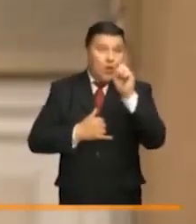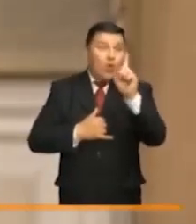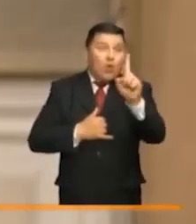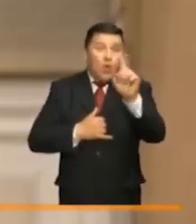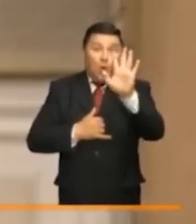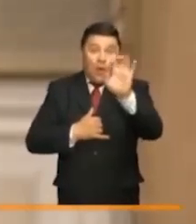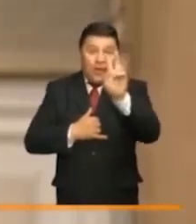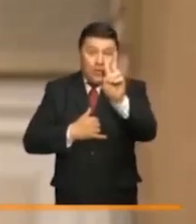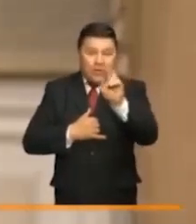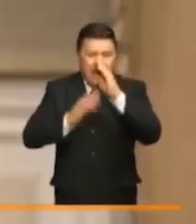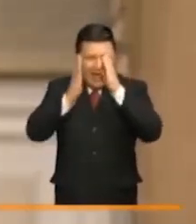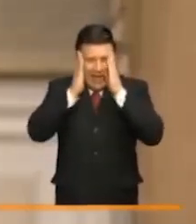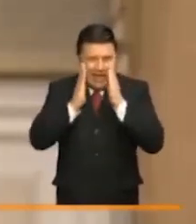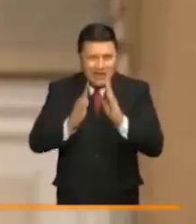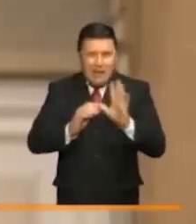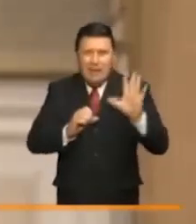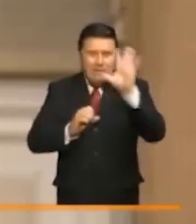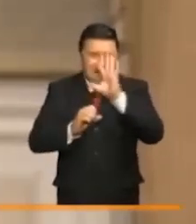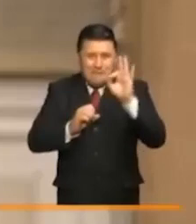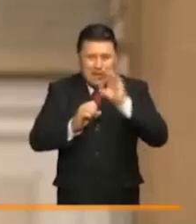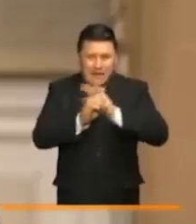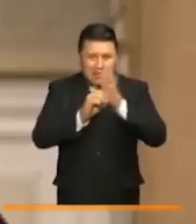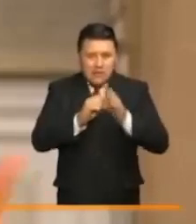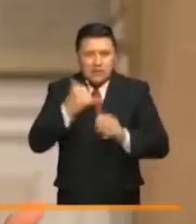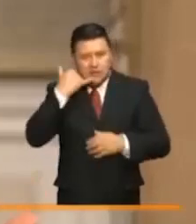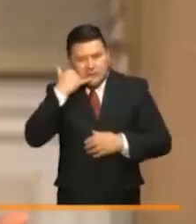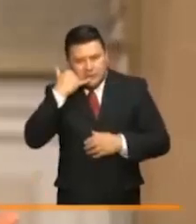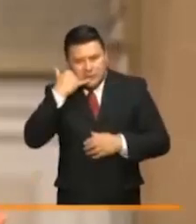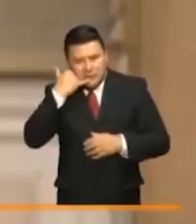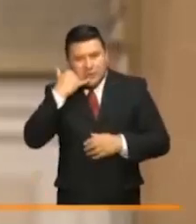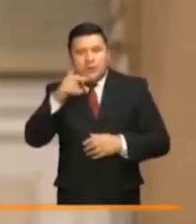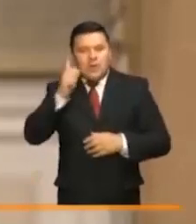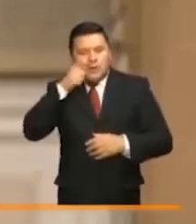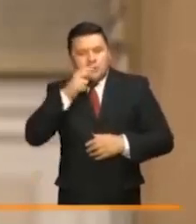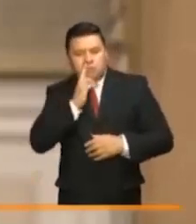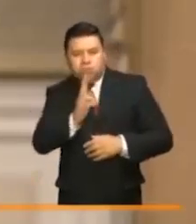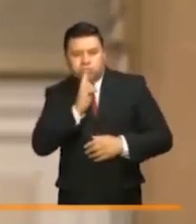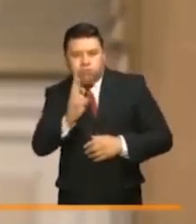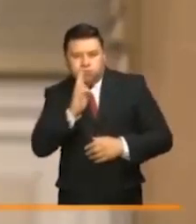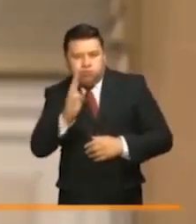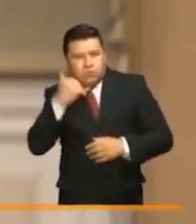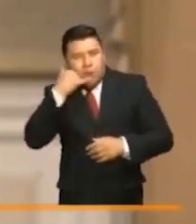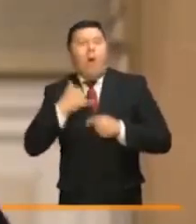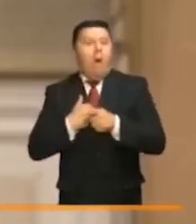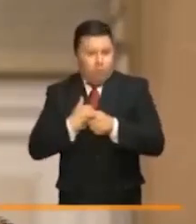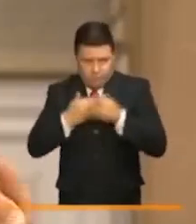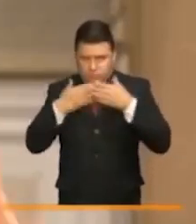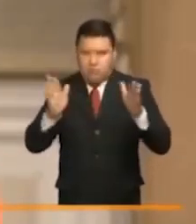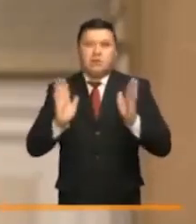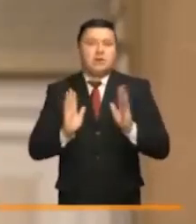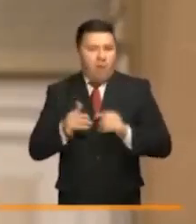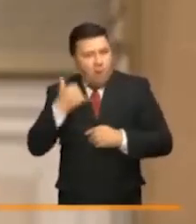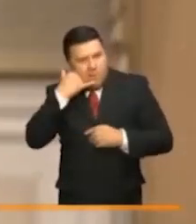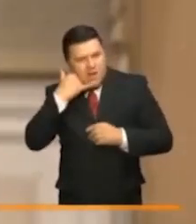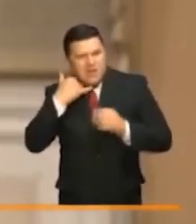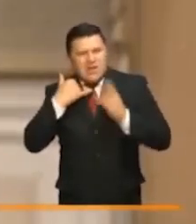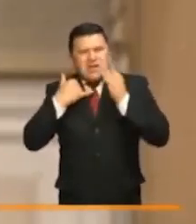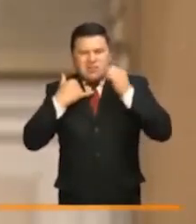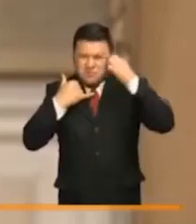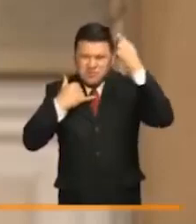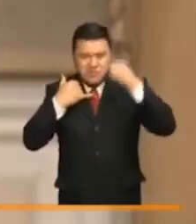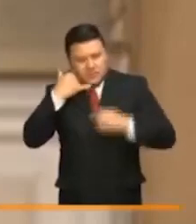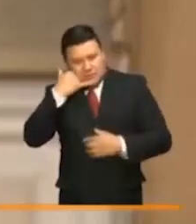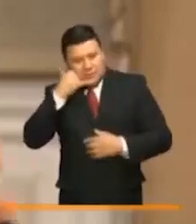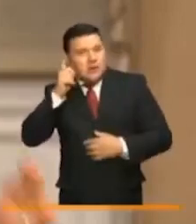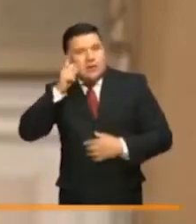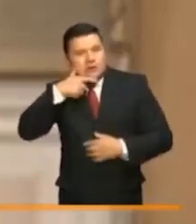de atención por coronavirus, donde respondemos a las preguntas más frecuentes, donde tenemos a gente ahí especializada que